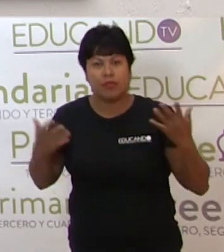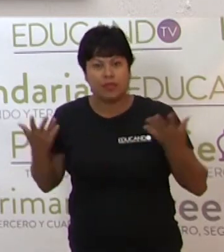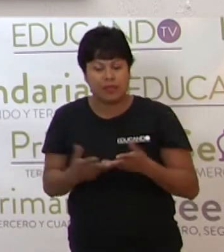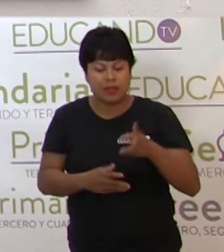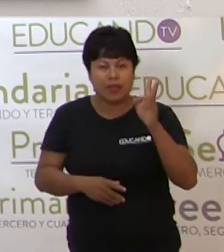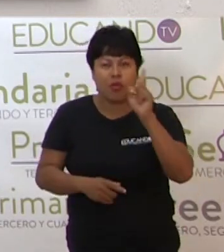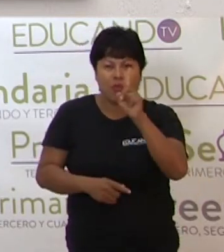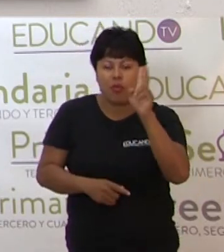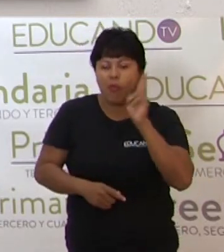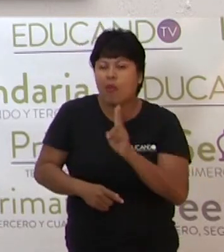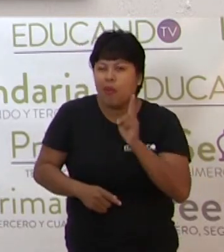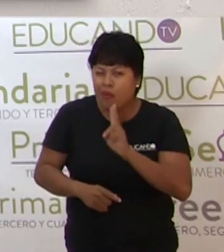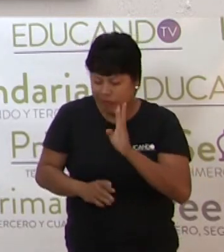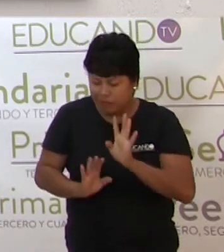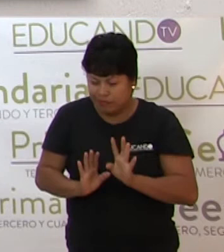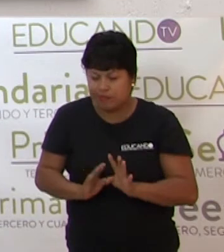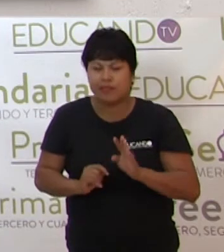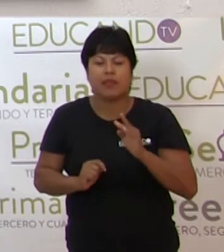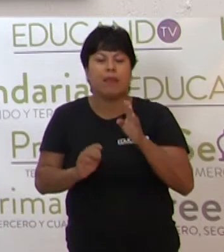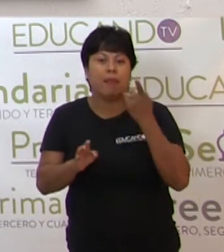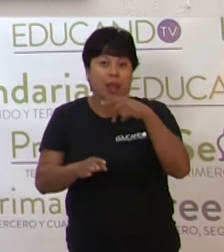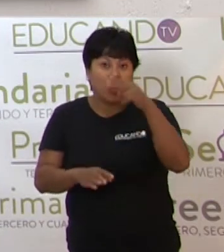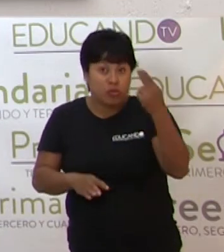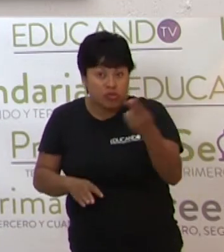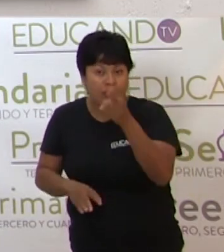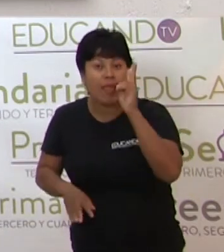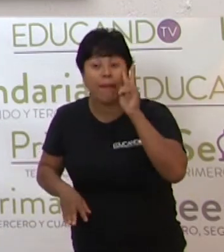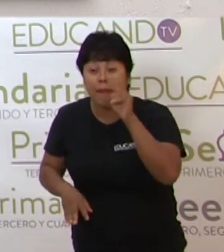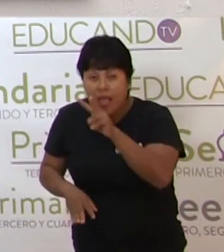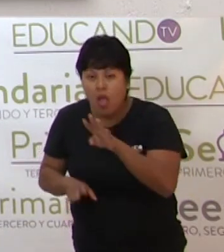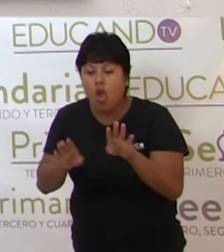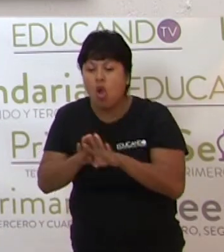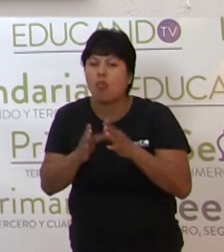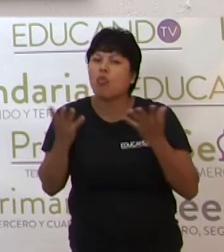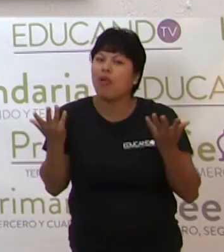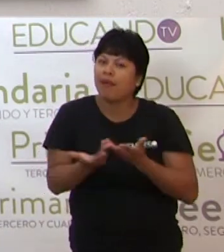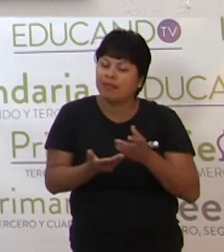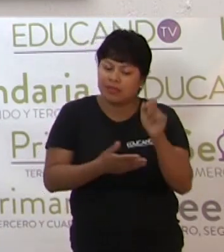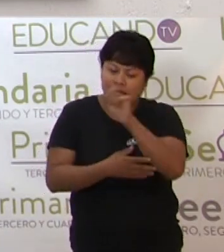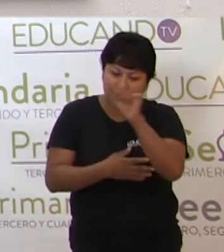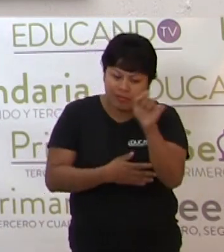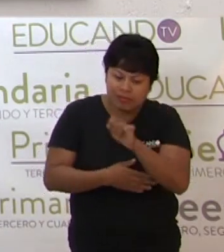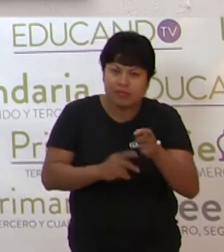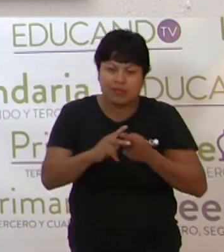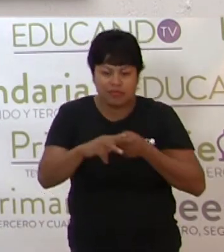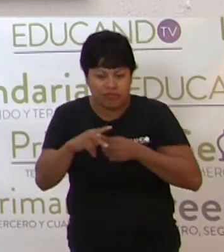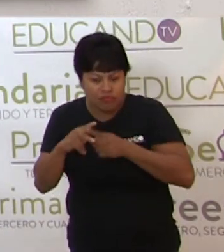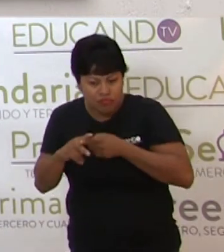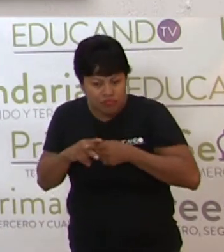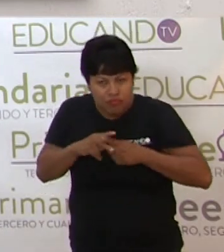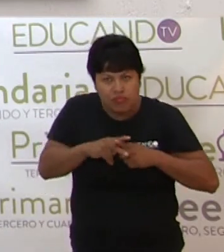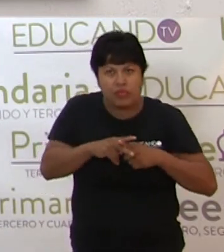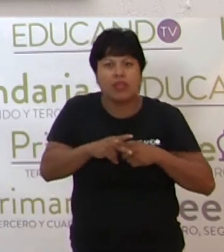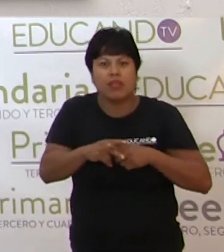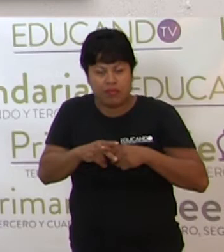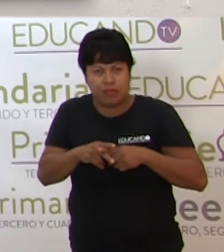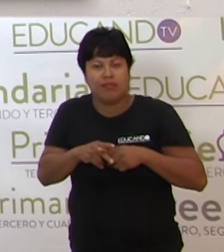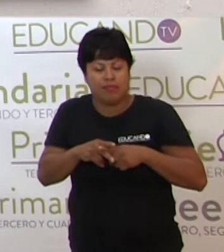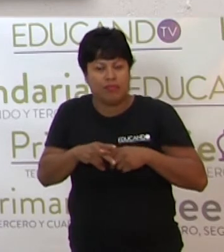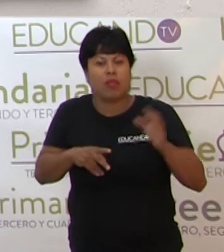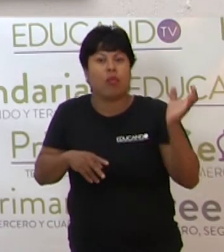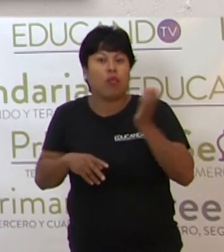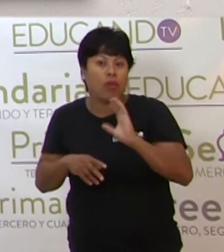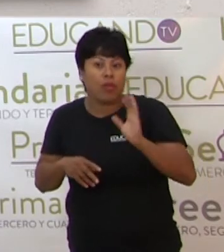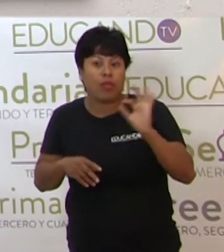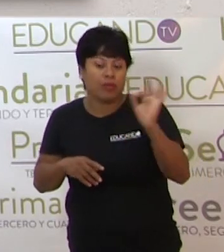pequeño problema para que ustedes vean cómo se sacan las funciones trigonométricas, ¿sí?,